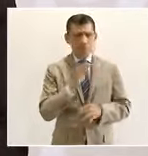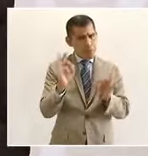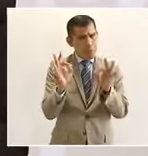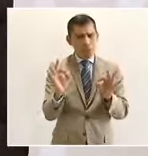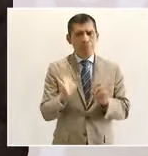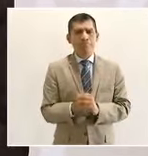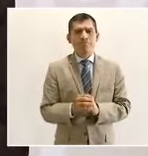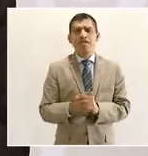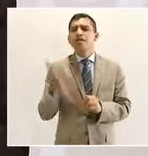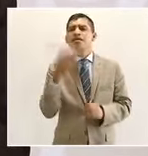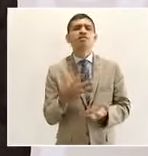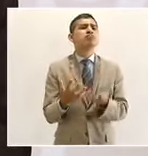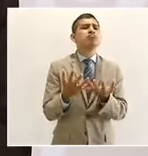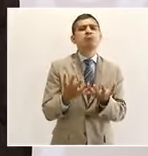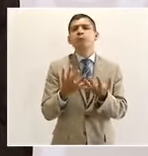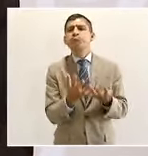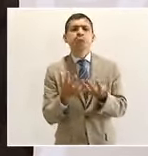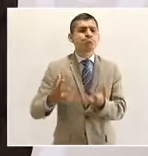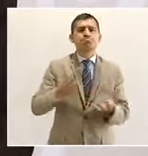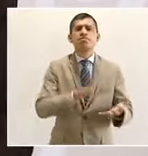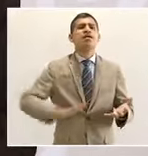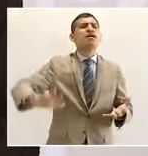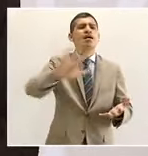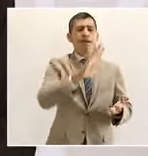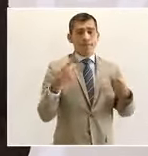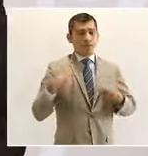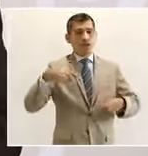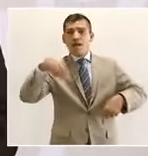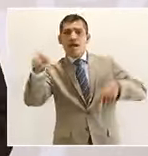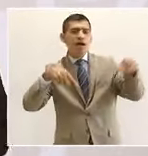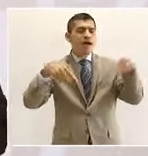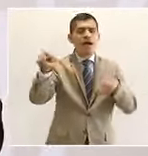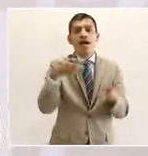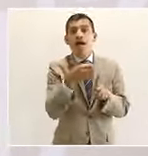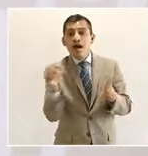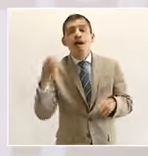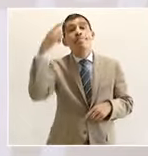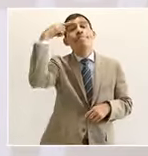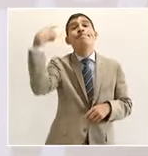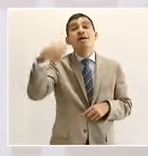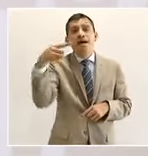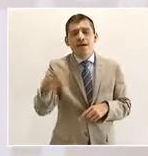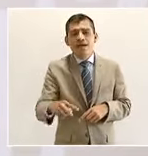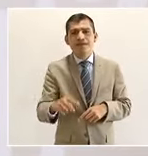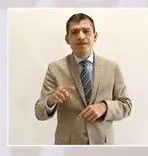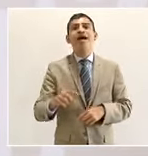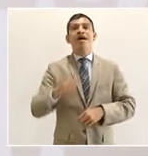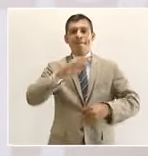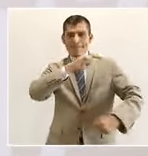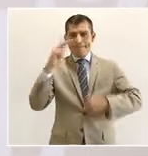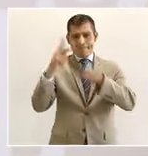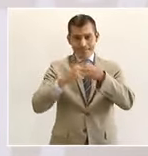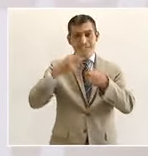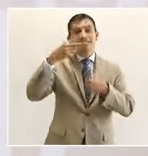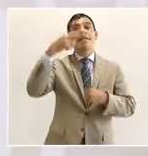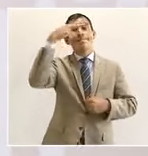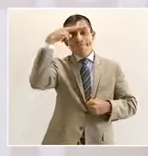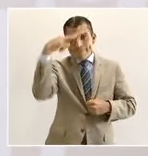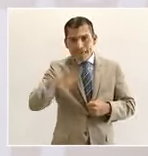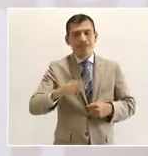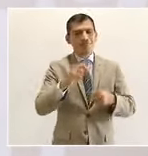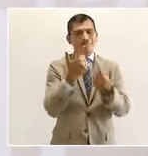llevaron a cabo ese movimiento no solo para que México se convirtiera en un país libre